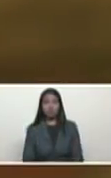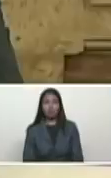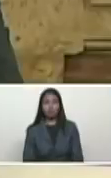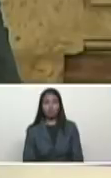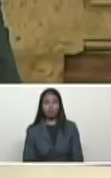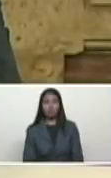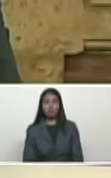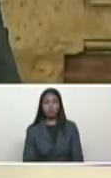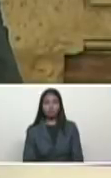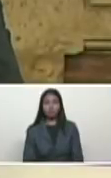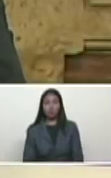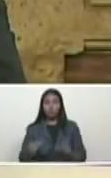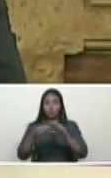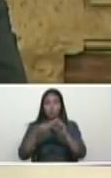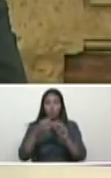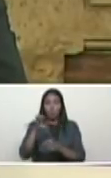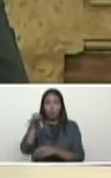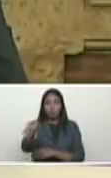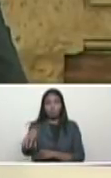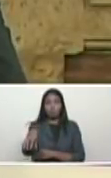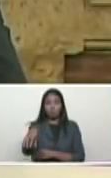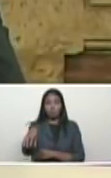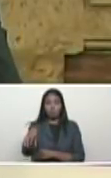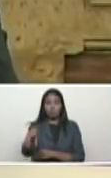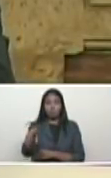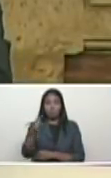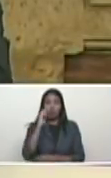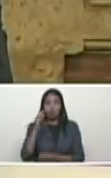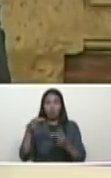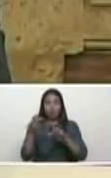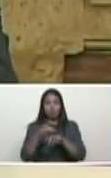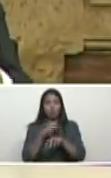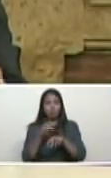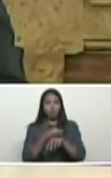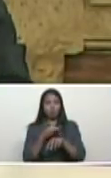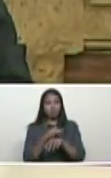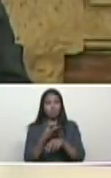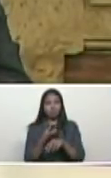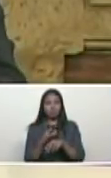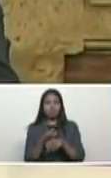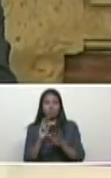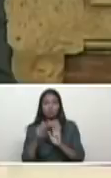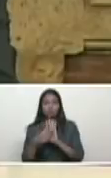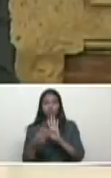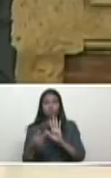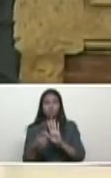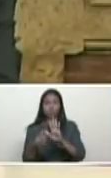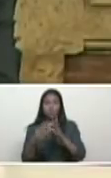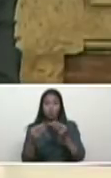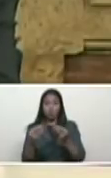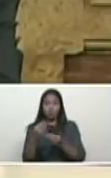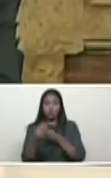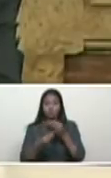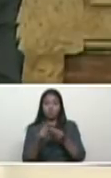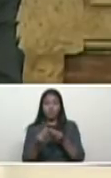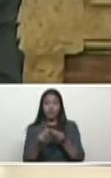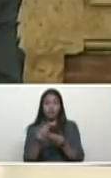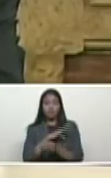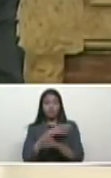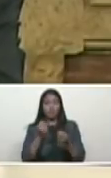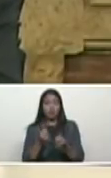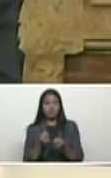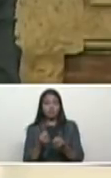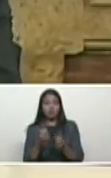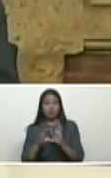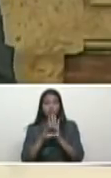unidos como estado debemos ponernos al frente todos asumiendo la responsabilidad el poder constituyente